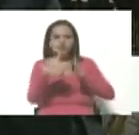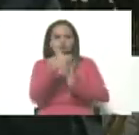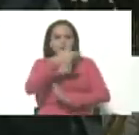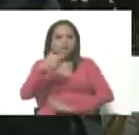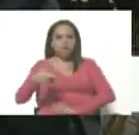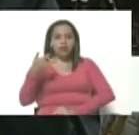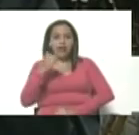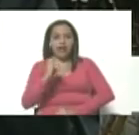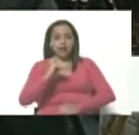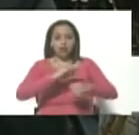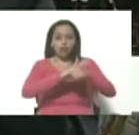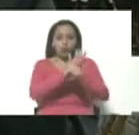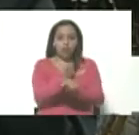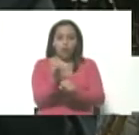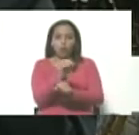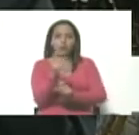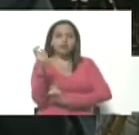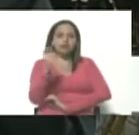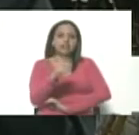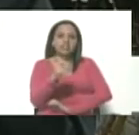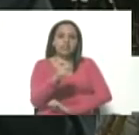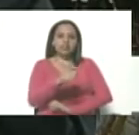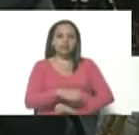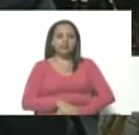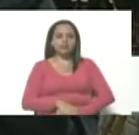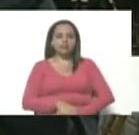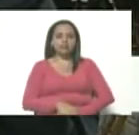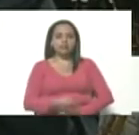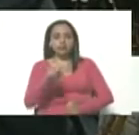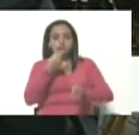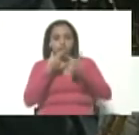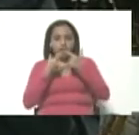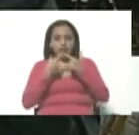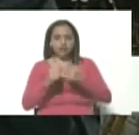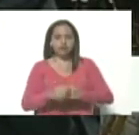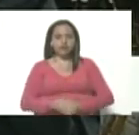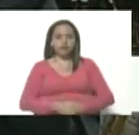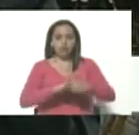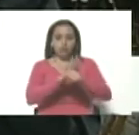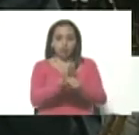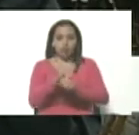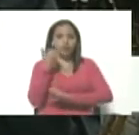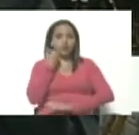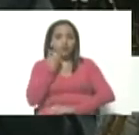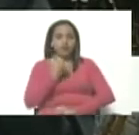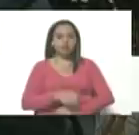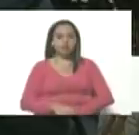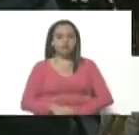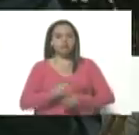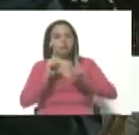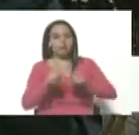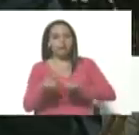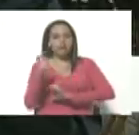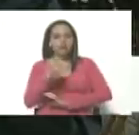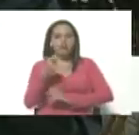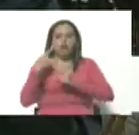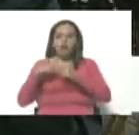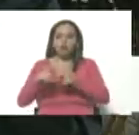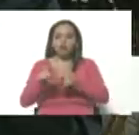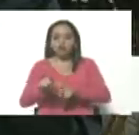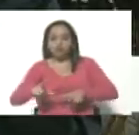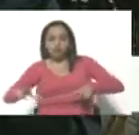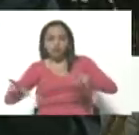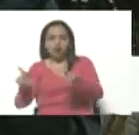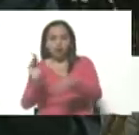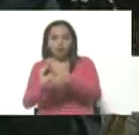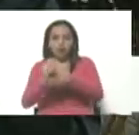pacientes que requieran directamente tratamiento para COVID por la enfermedad, y si requirieran terapia intensiva,